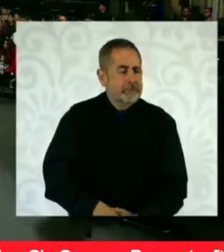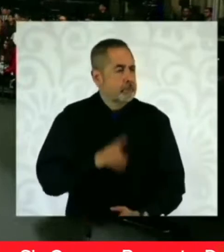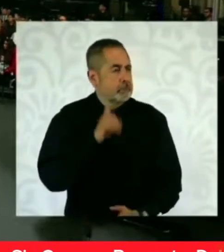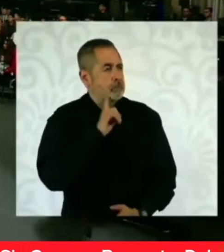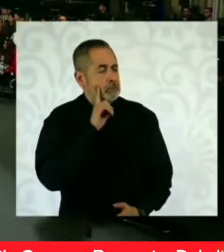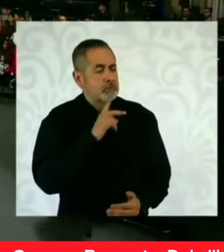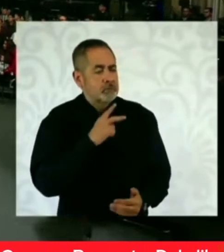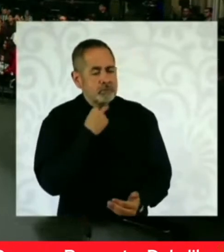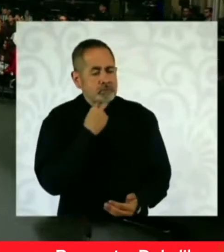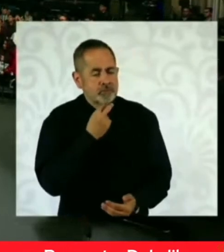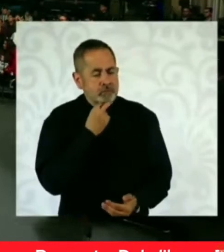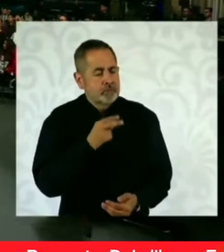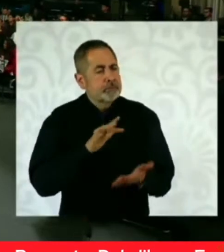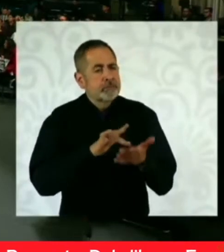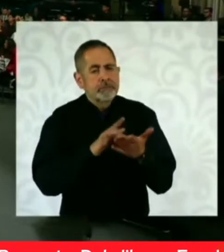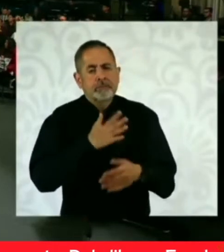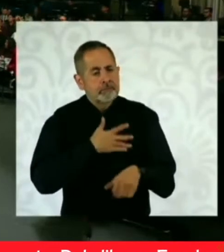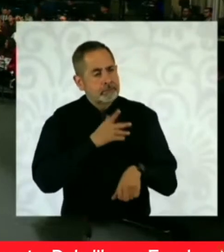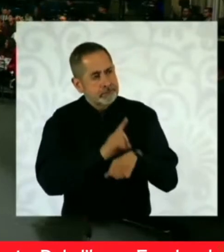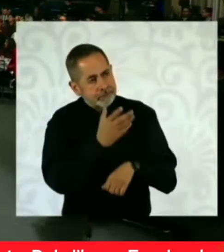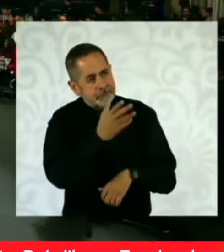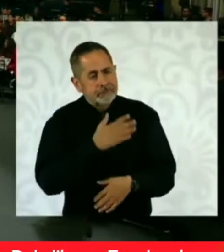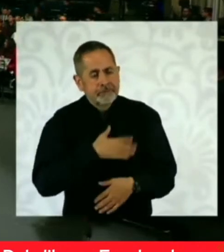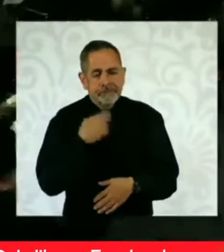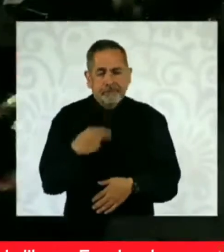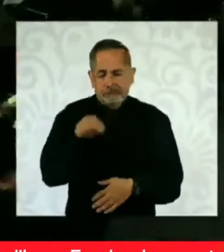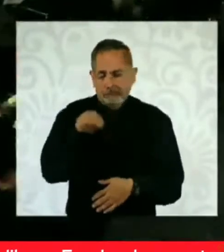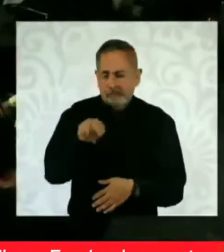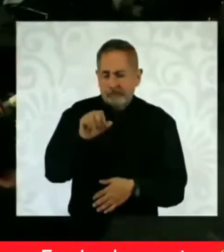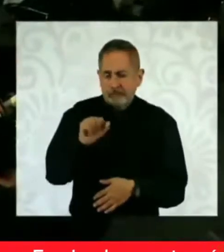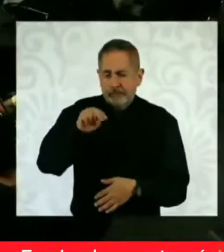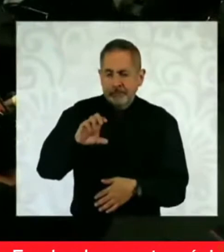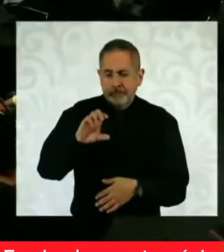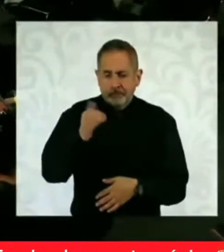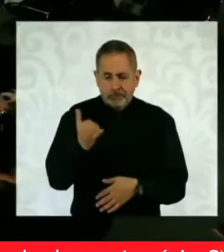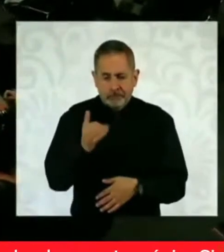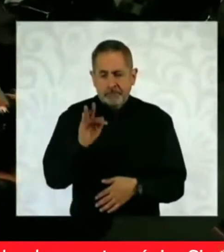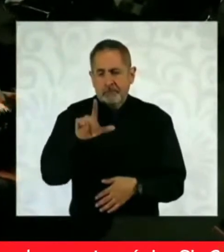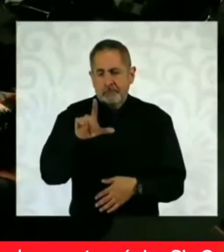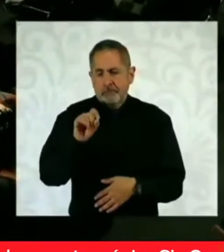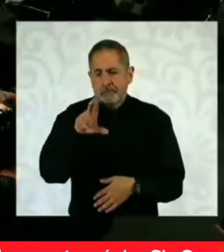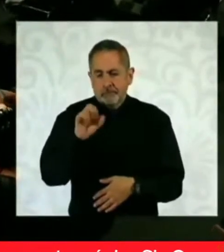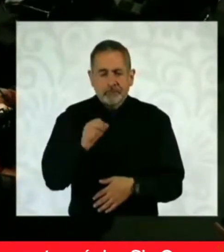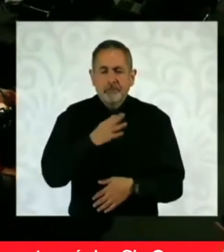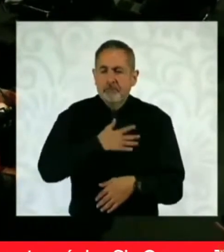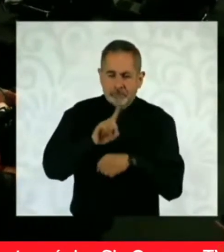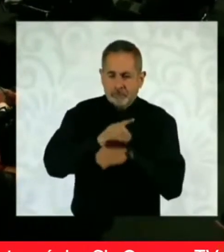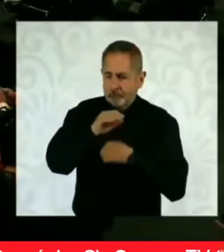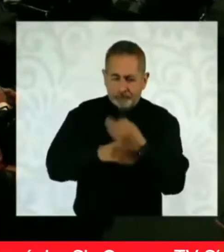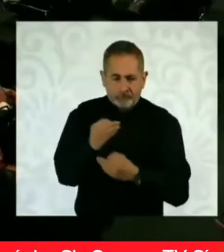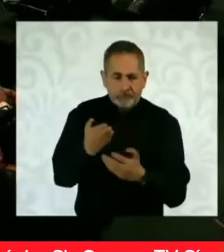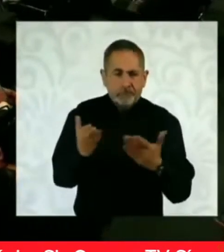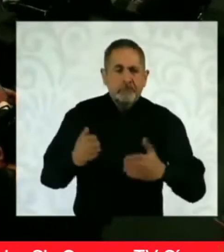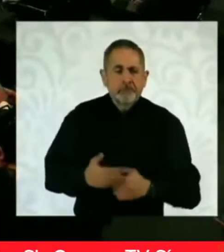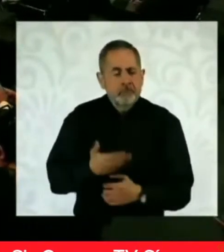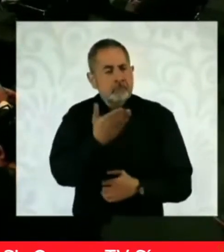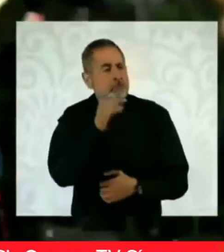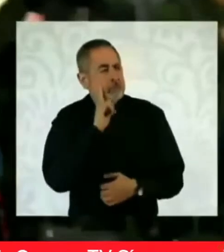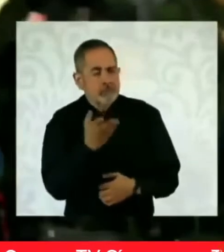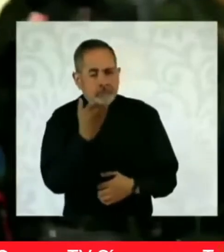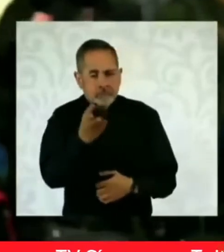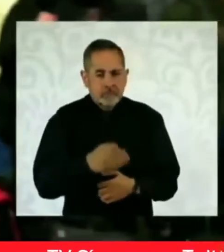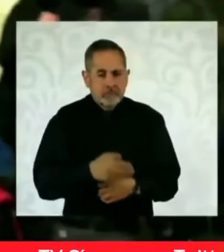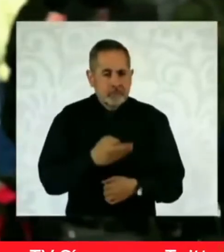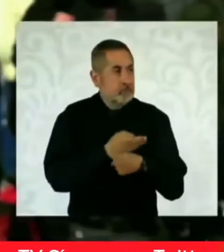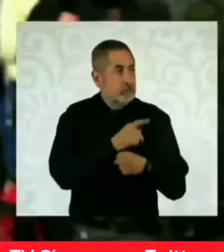Gracias, presidenta. Buenos días, Nancy Flores de la revista Contralínea. Buenos días a todas y a todos. Presidenta, con